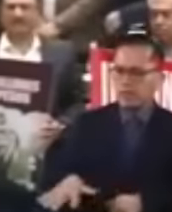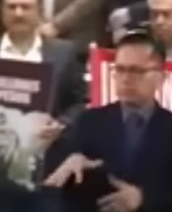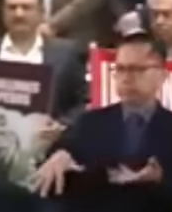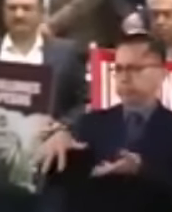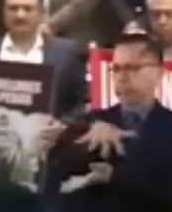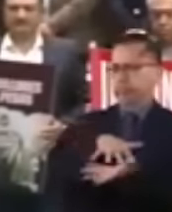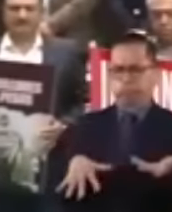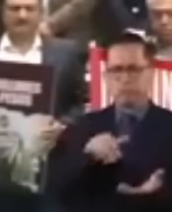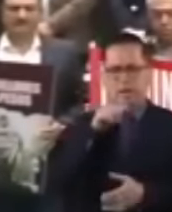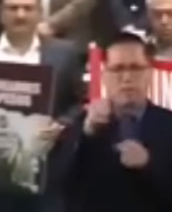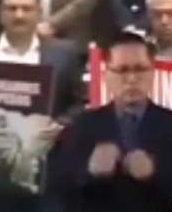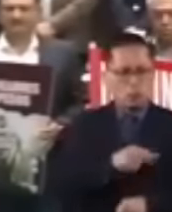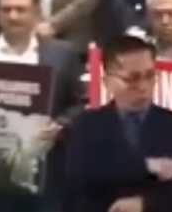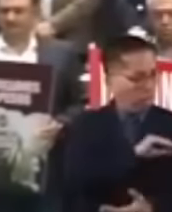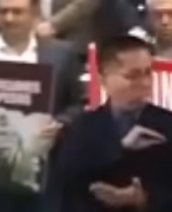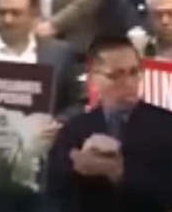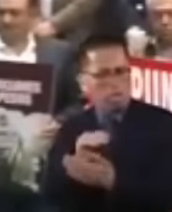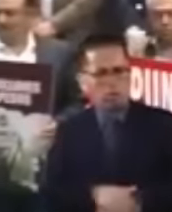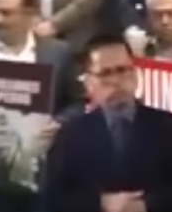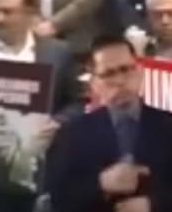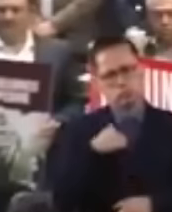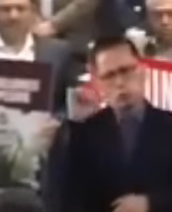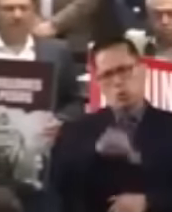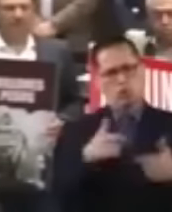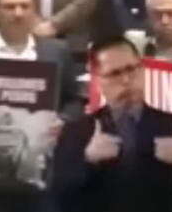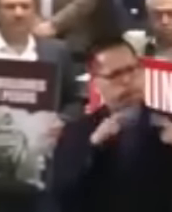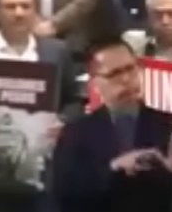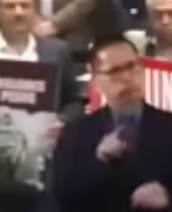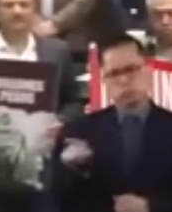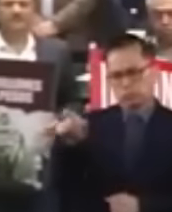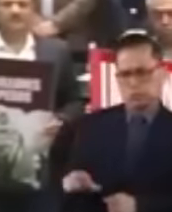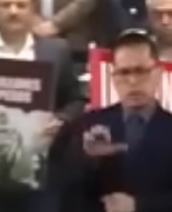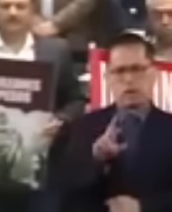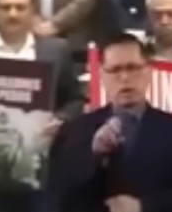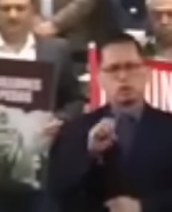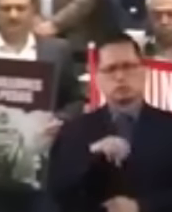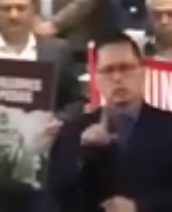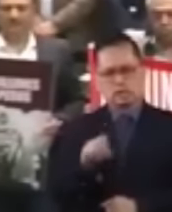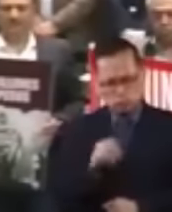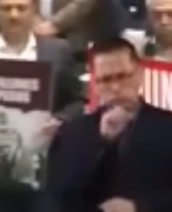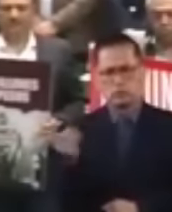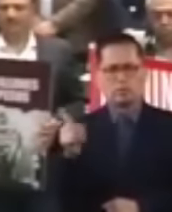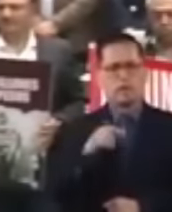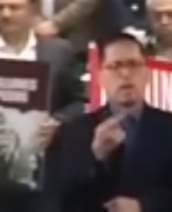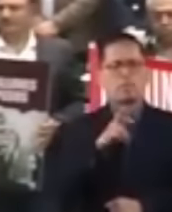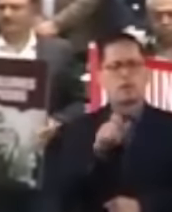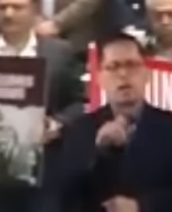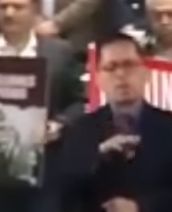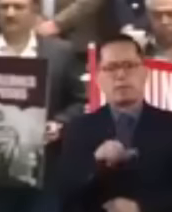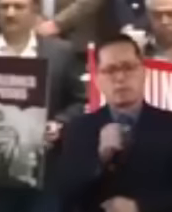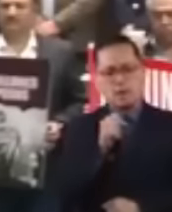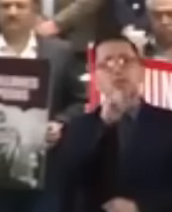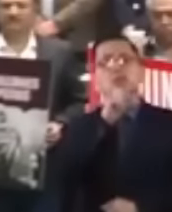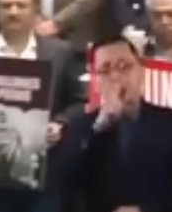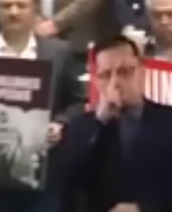vengo a hablar por Gabriela Mejía, hoy vengo a hablar por Carlos Manso, pero también vengo a hablar por las 13 mujeres que son